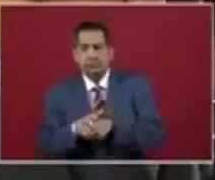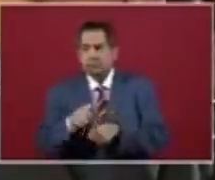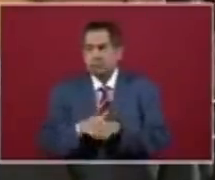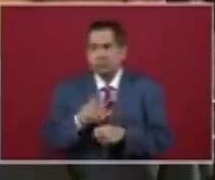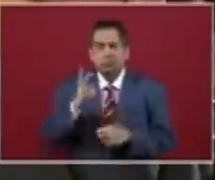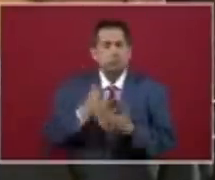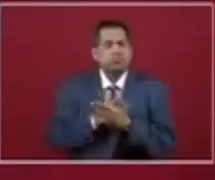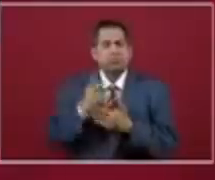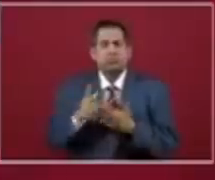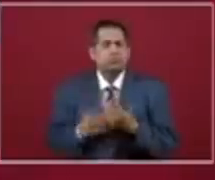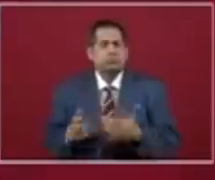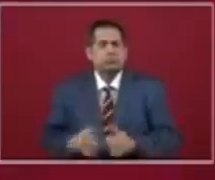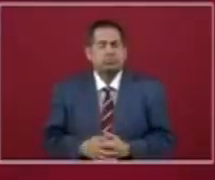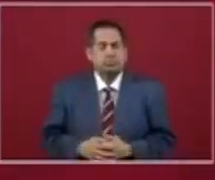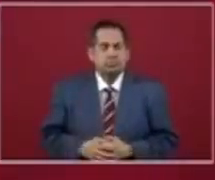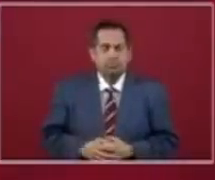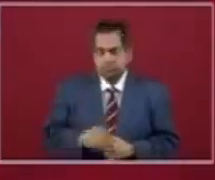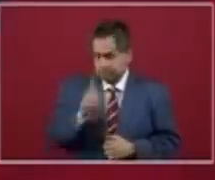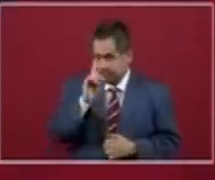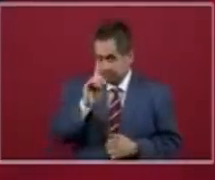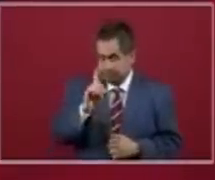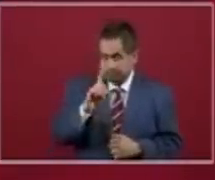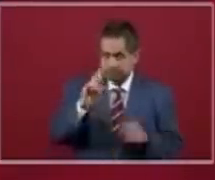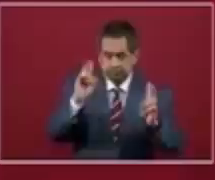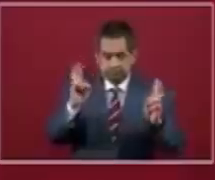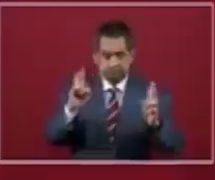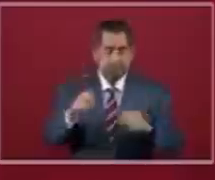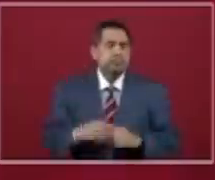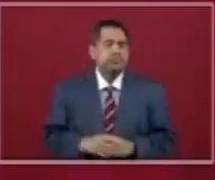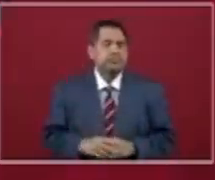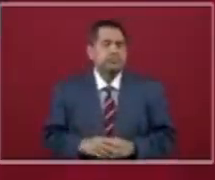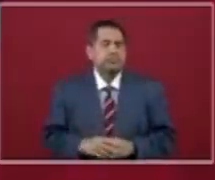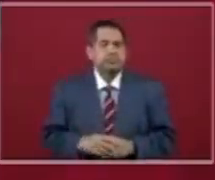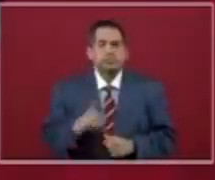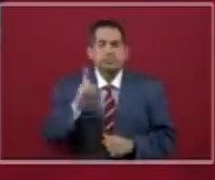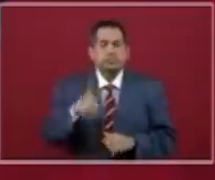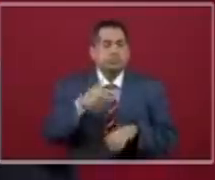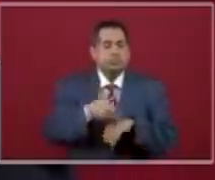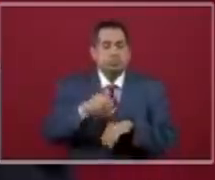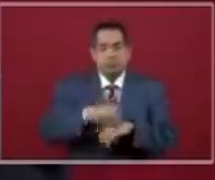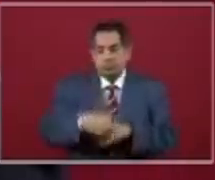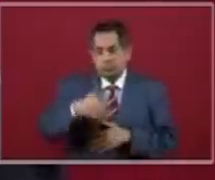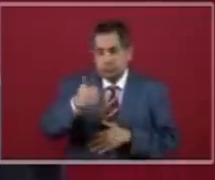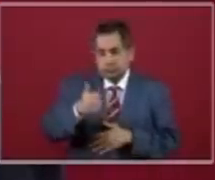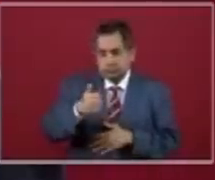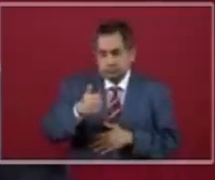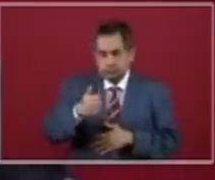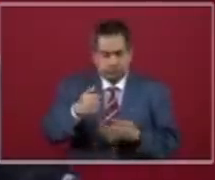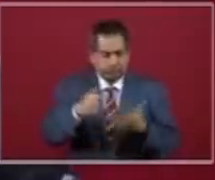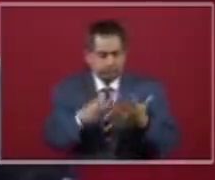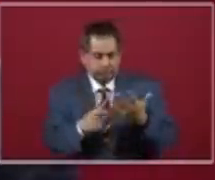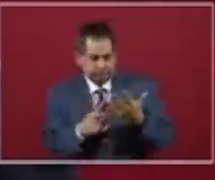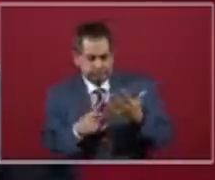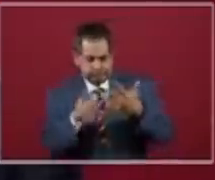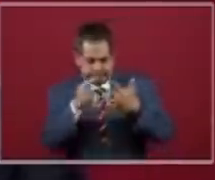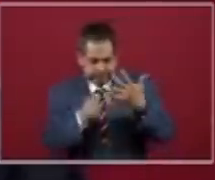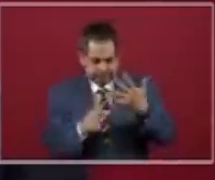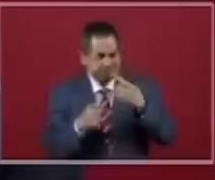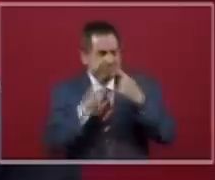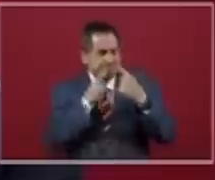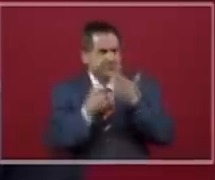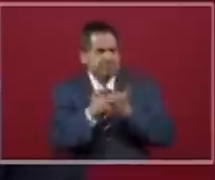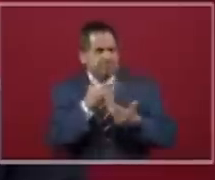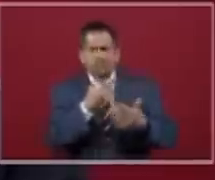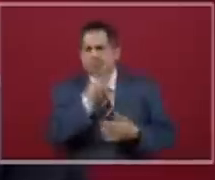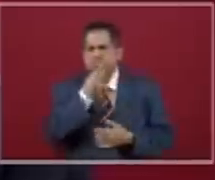programas? Bueno, el primer tema es uno de los asuntos, el número 6, mecanismos financieros que queremos discutir con ellos. ¿Qué me han